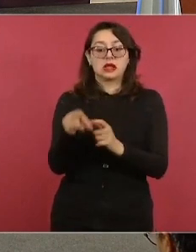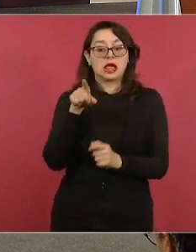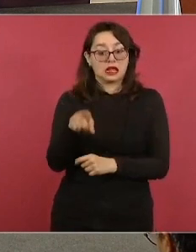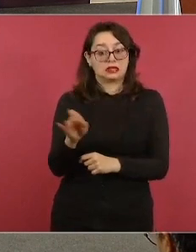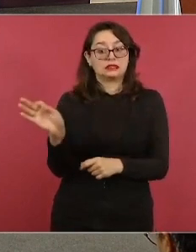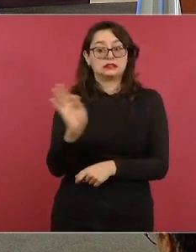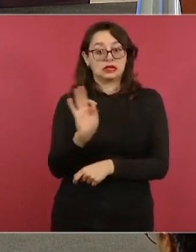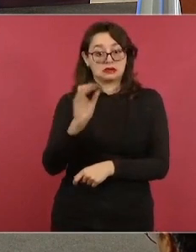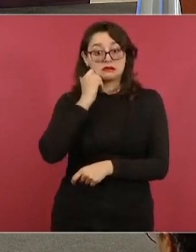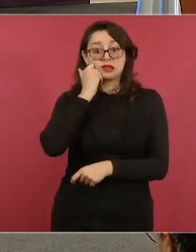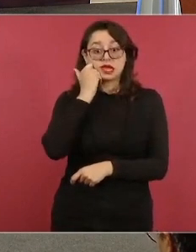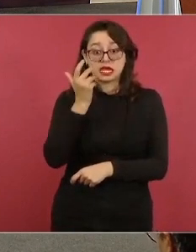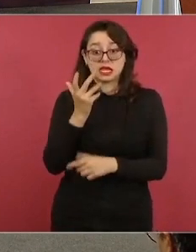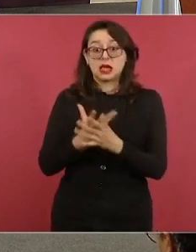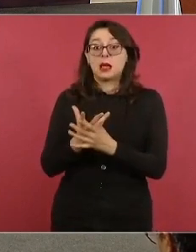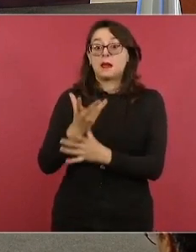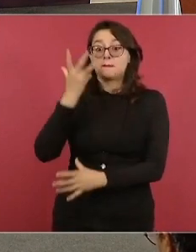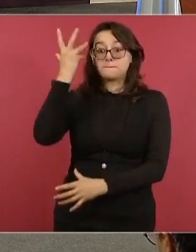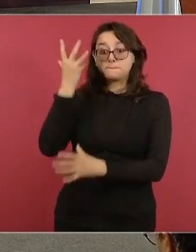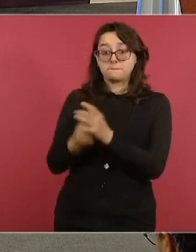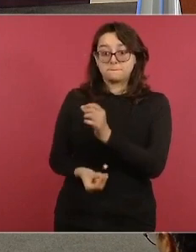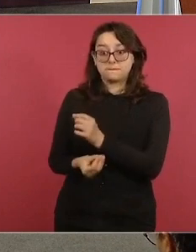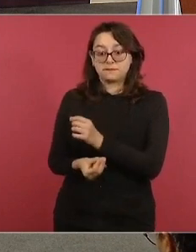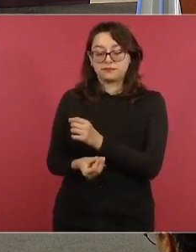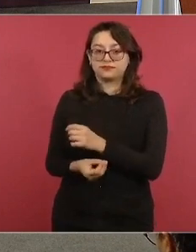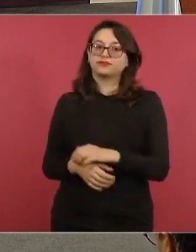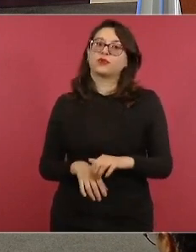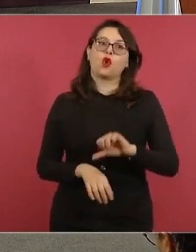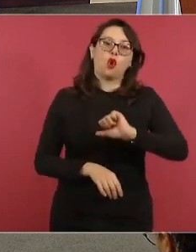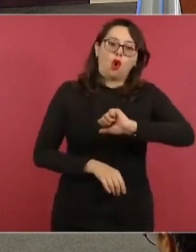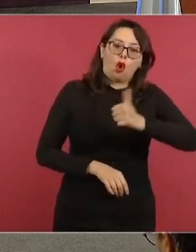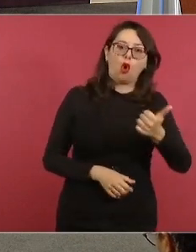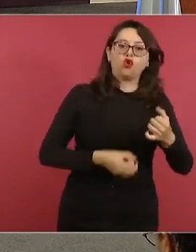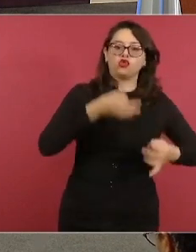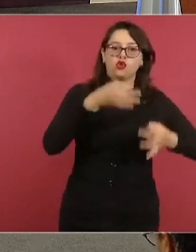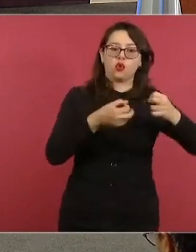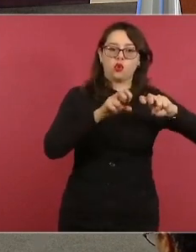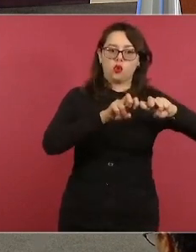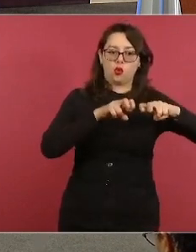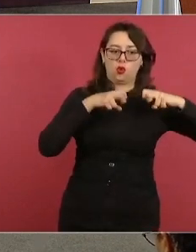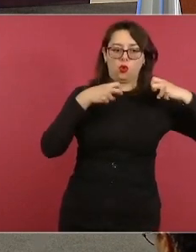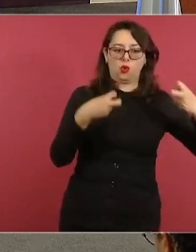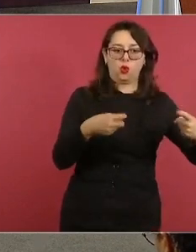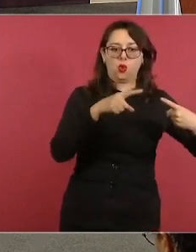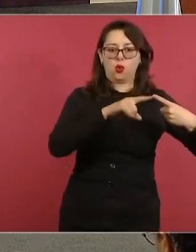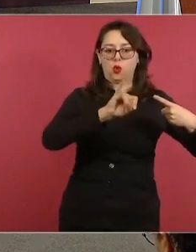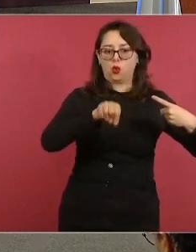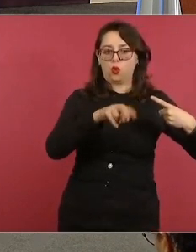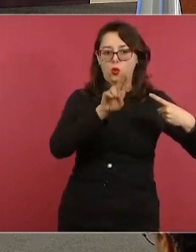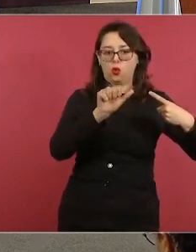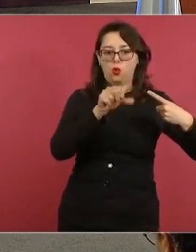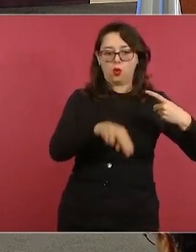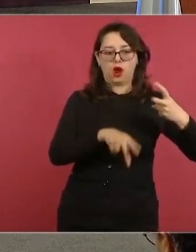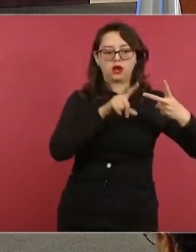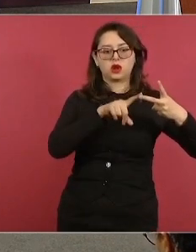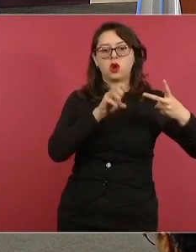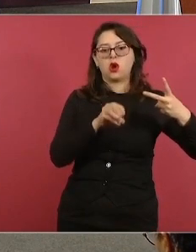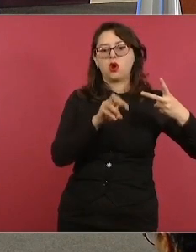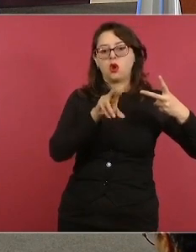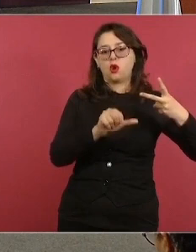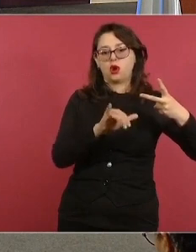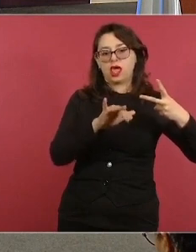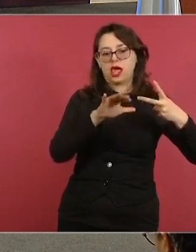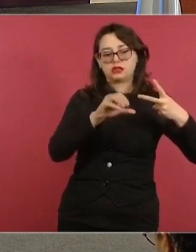fuga ante ellos los magistrados Juan José Olvera López Horacio Armando Hernández